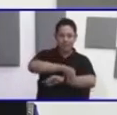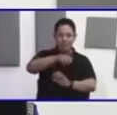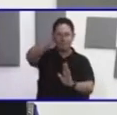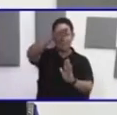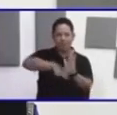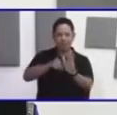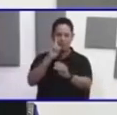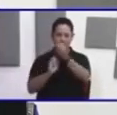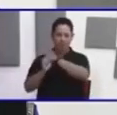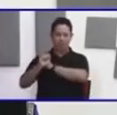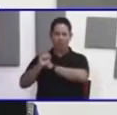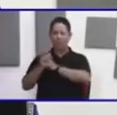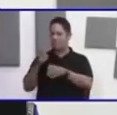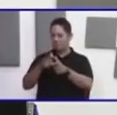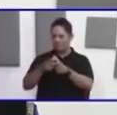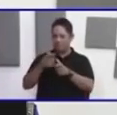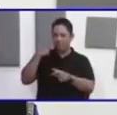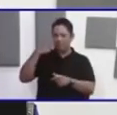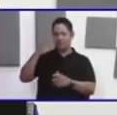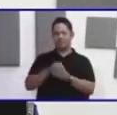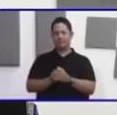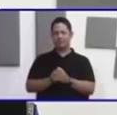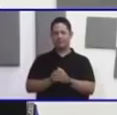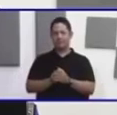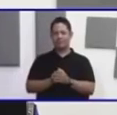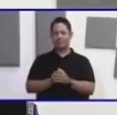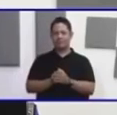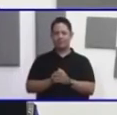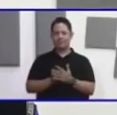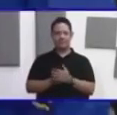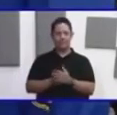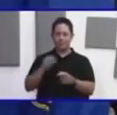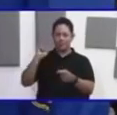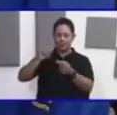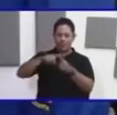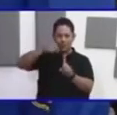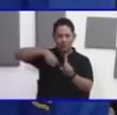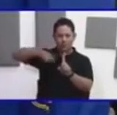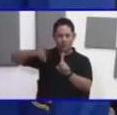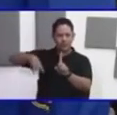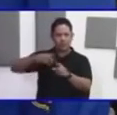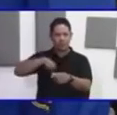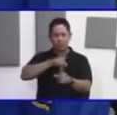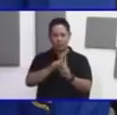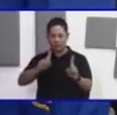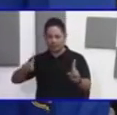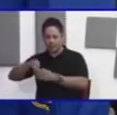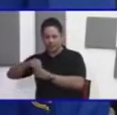últimos 4 meses que estamos en aislamiento, que los primeros meses fue un aislamiento casi